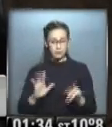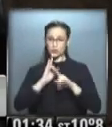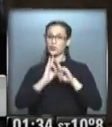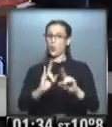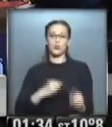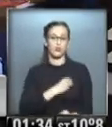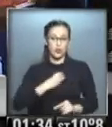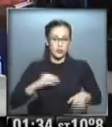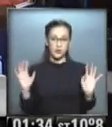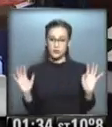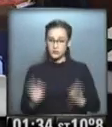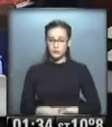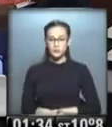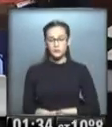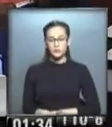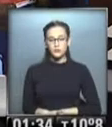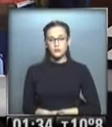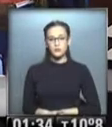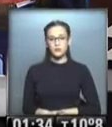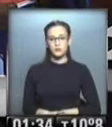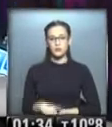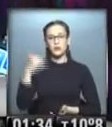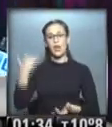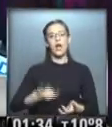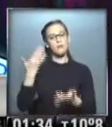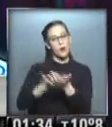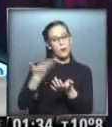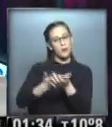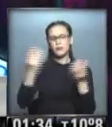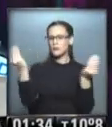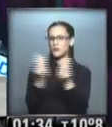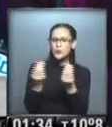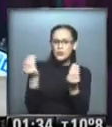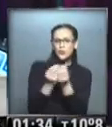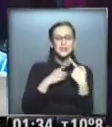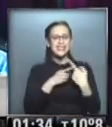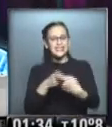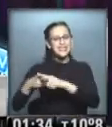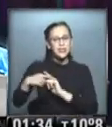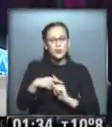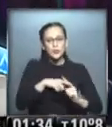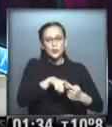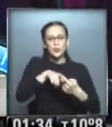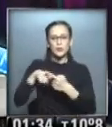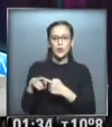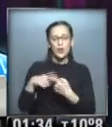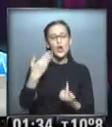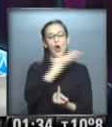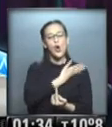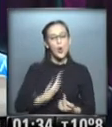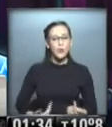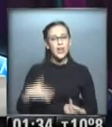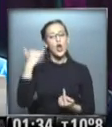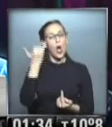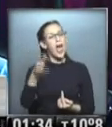alguien tiene que pagar. Evidentemente se hicieron propuestas, se discutió, el gobierno tomó gran parte de